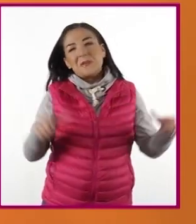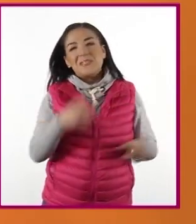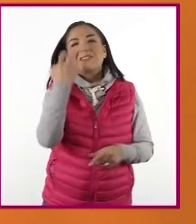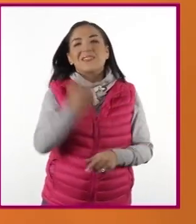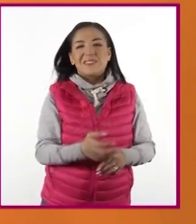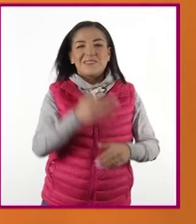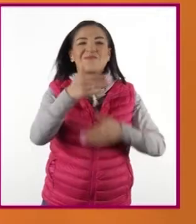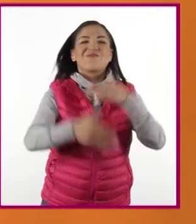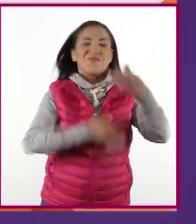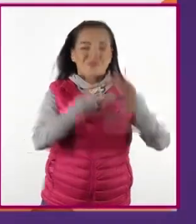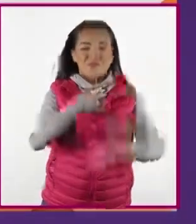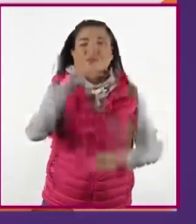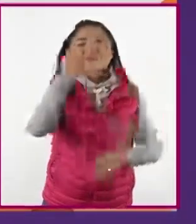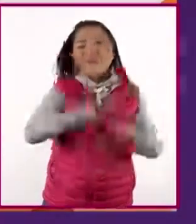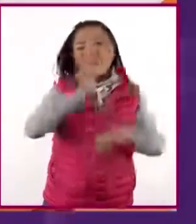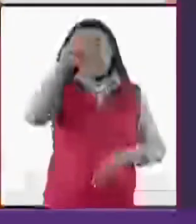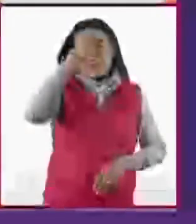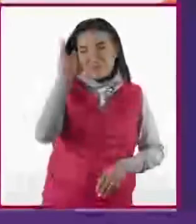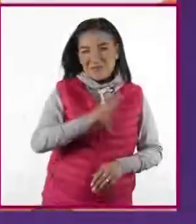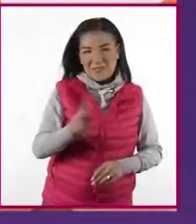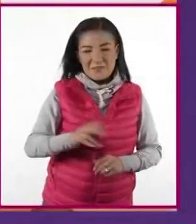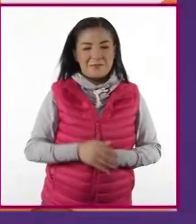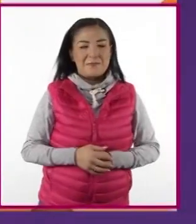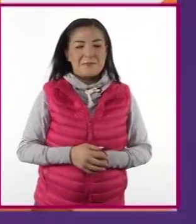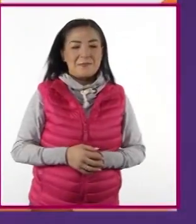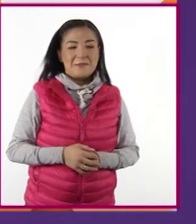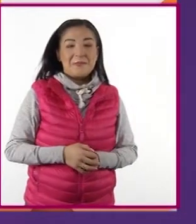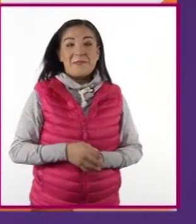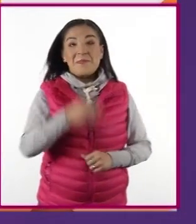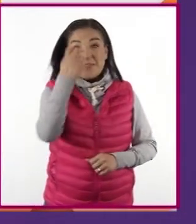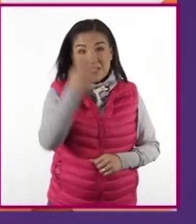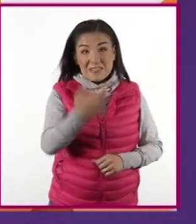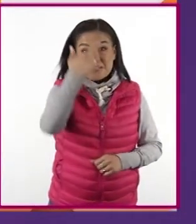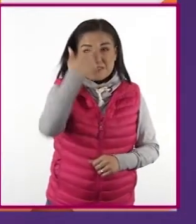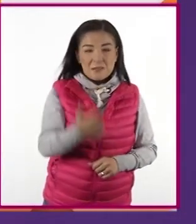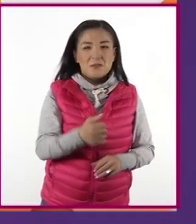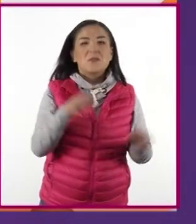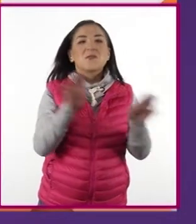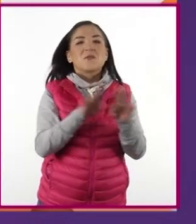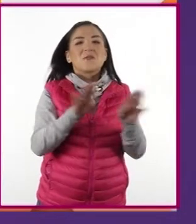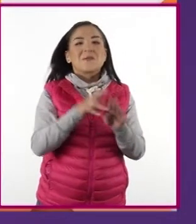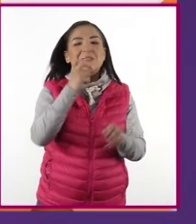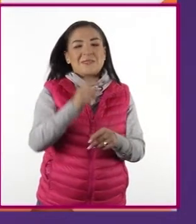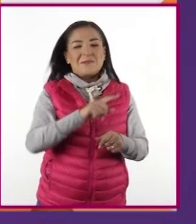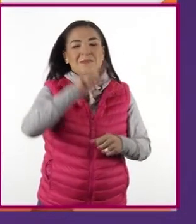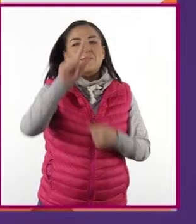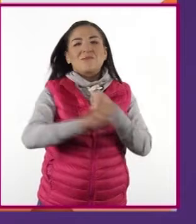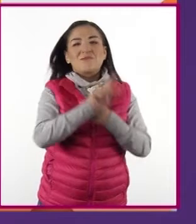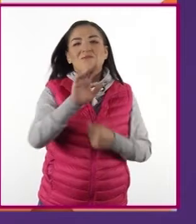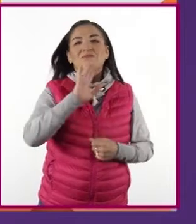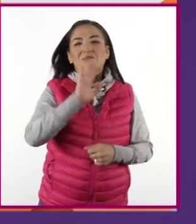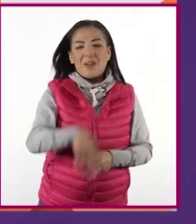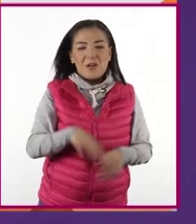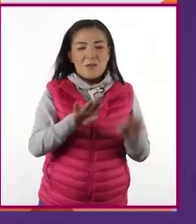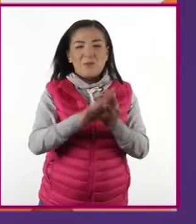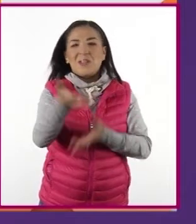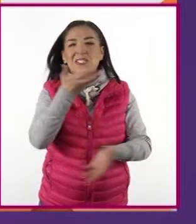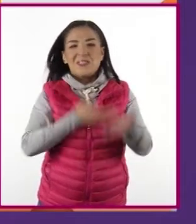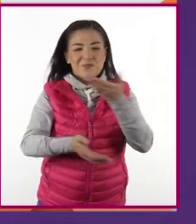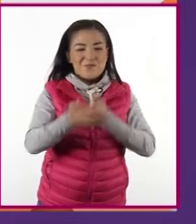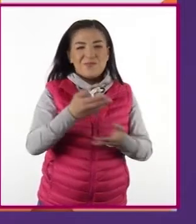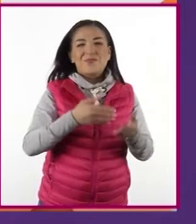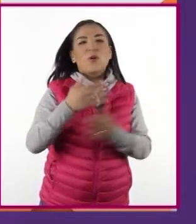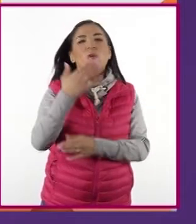forma considerable. A su vez, esto provocó que se establecieran caseríos con una distribución desordenada